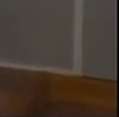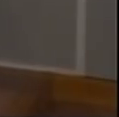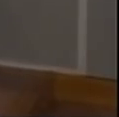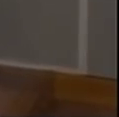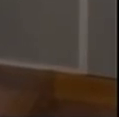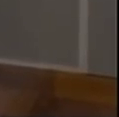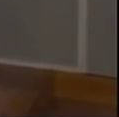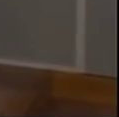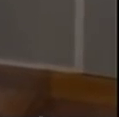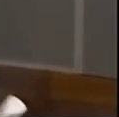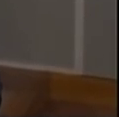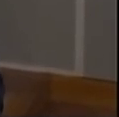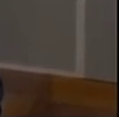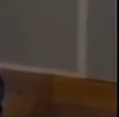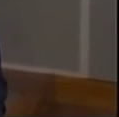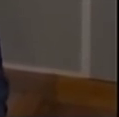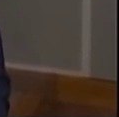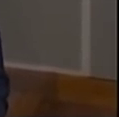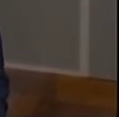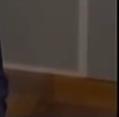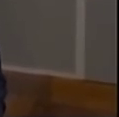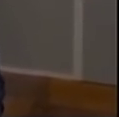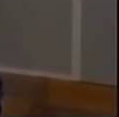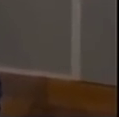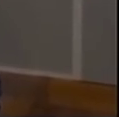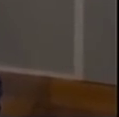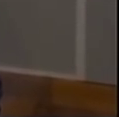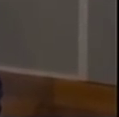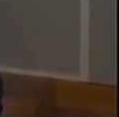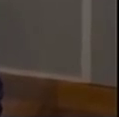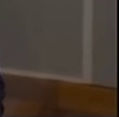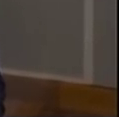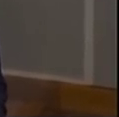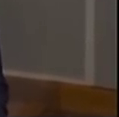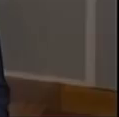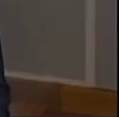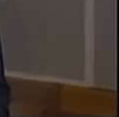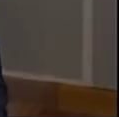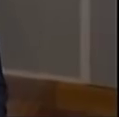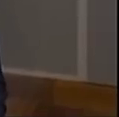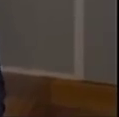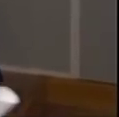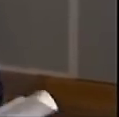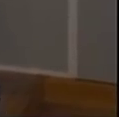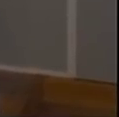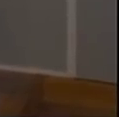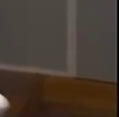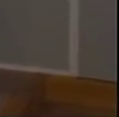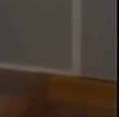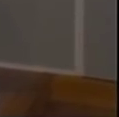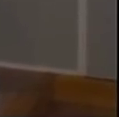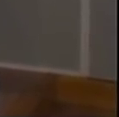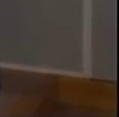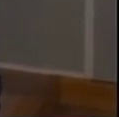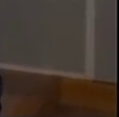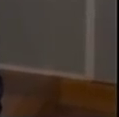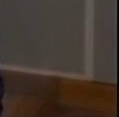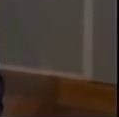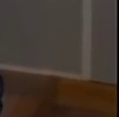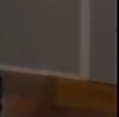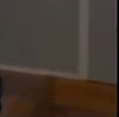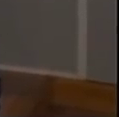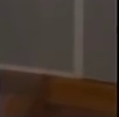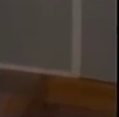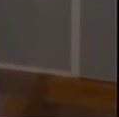De ahí la importancia de este programa especial, para que conozcan de primera mano sus ideas, sus proyectos, lo que tienen pensado hacer